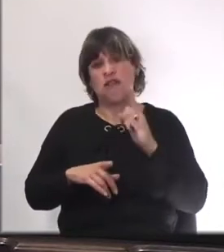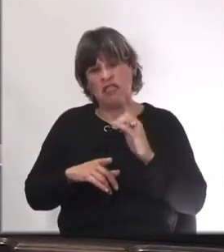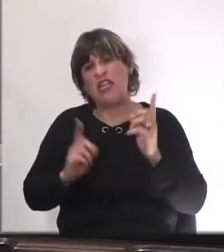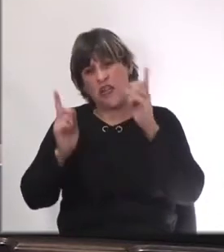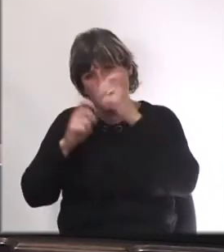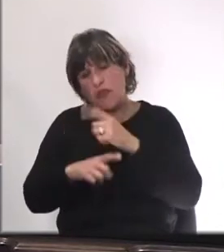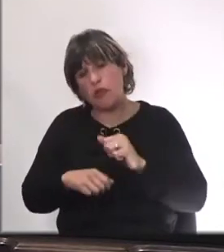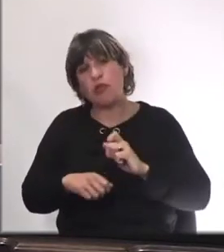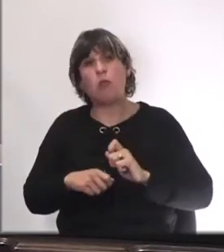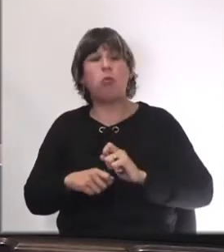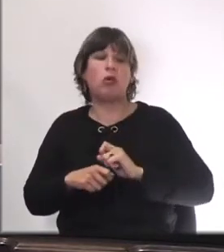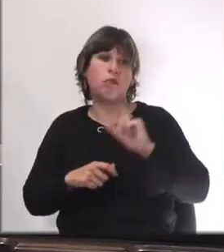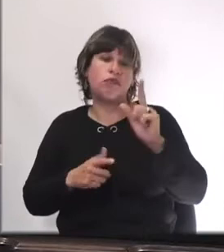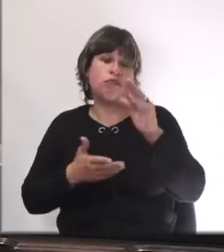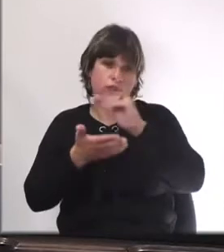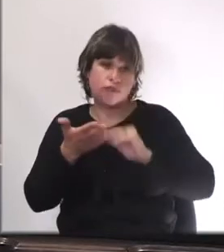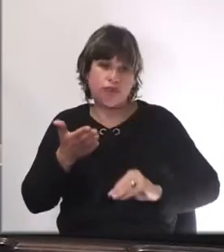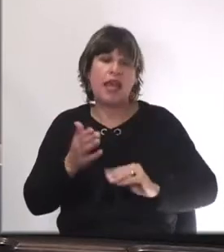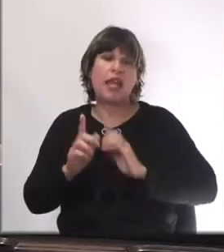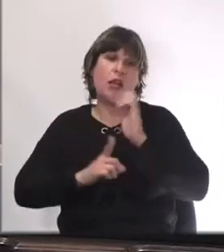de la matrícula en la UDELAR, por